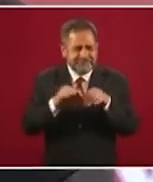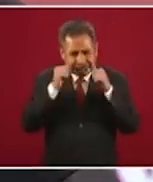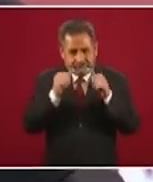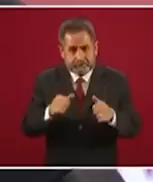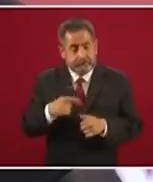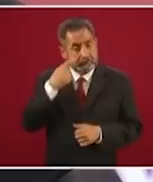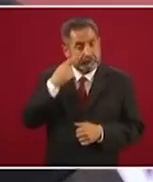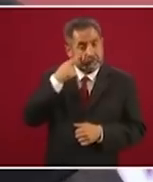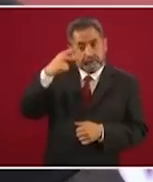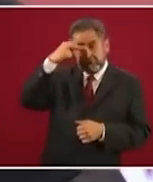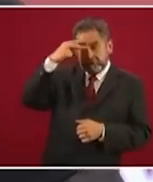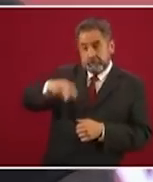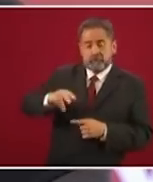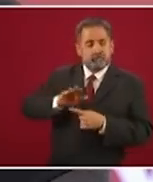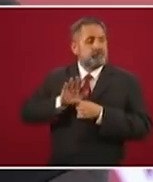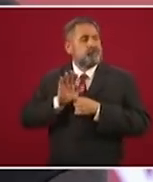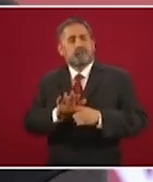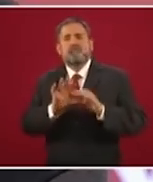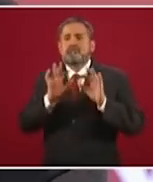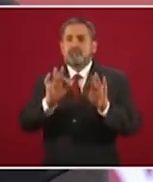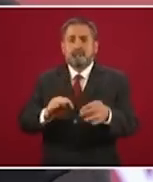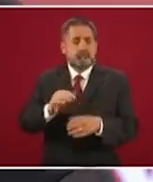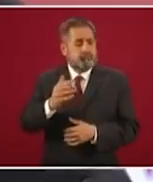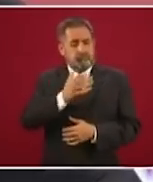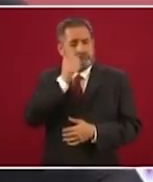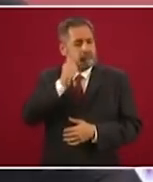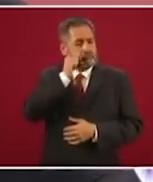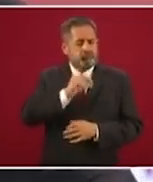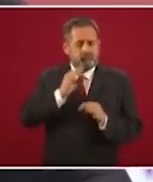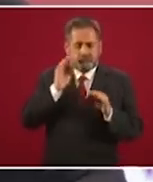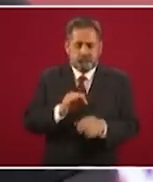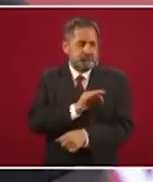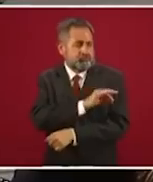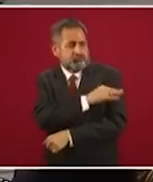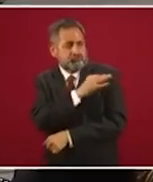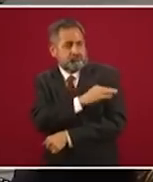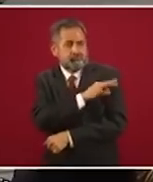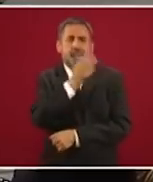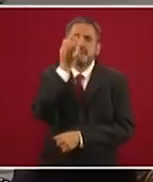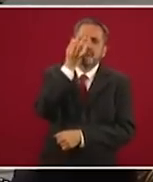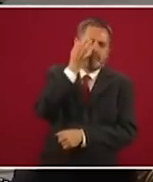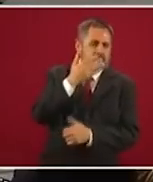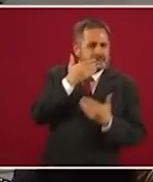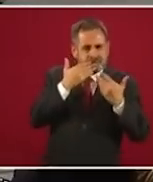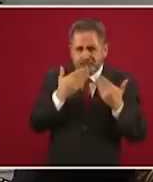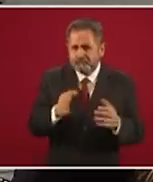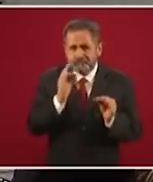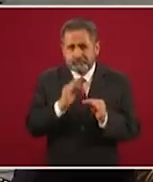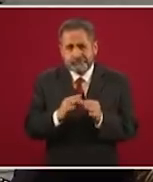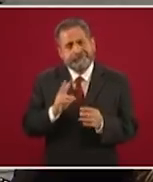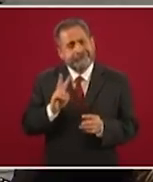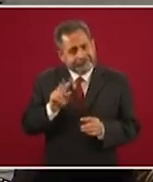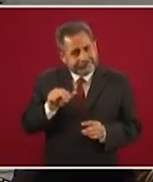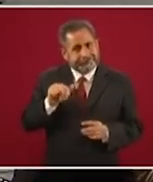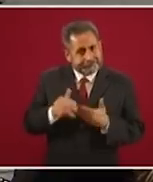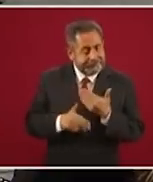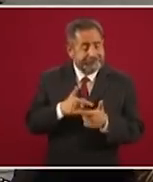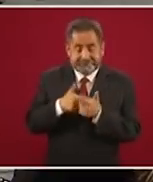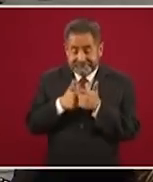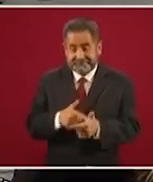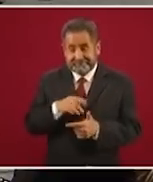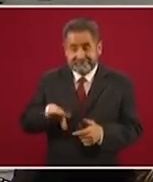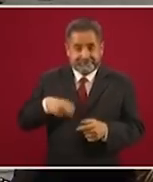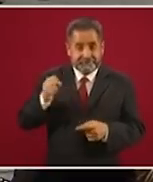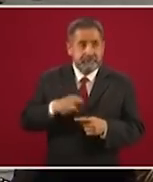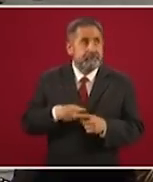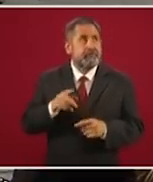es el máximo, sí muy importante, de la vacunación, y estamos haciendo los esfuerzos también y lo estamos logrando en más